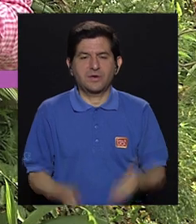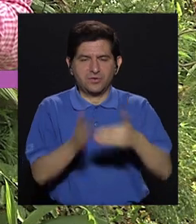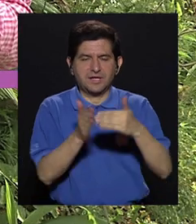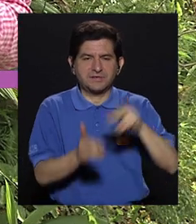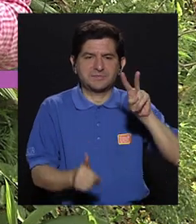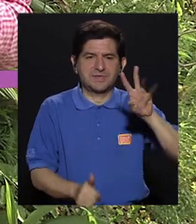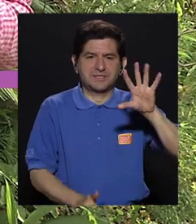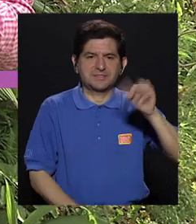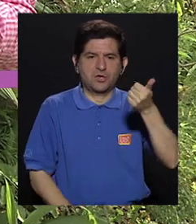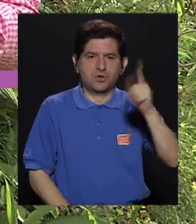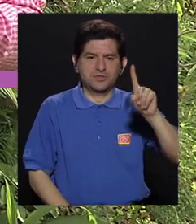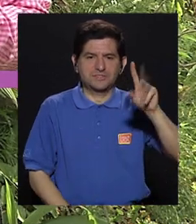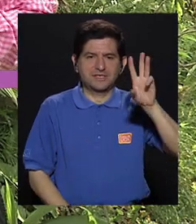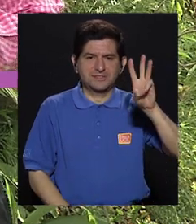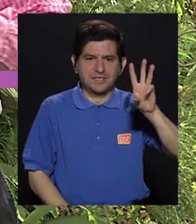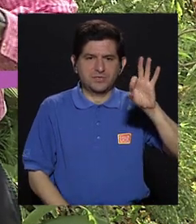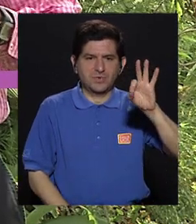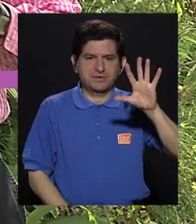2511-6959. Les repito,